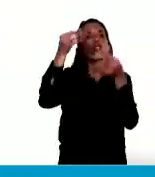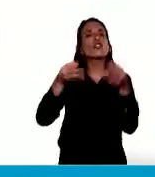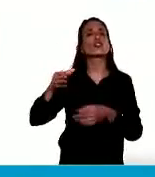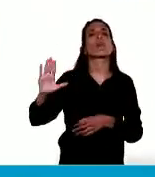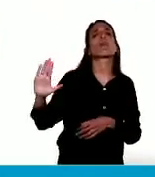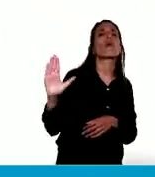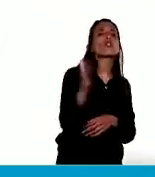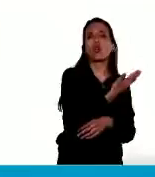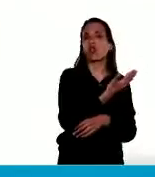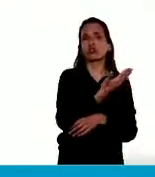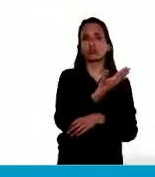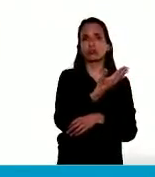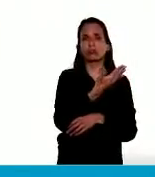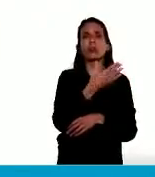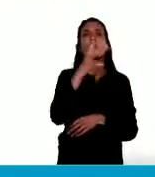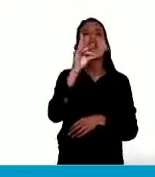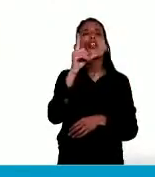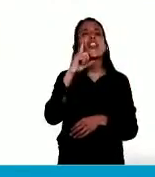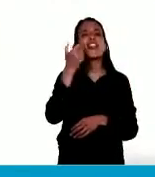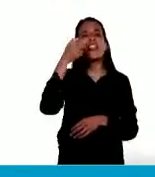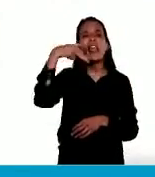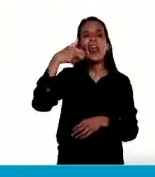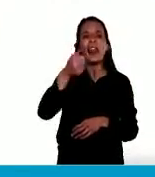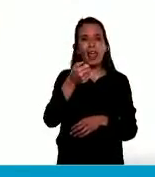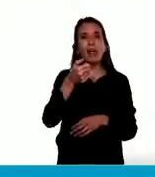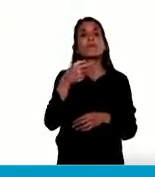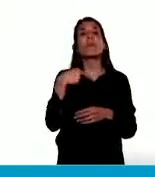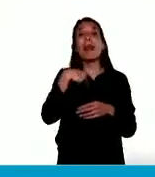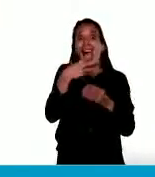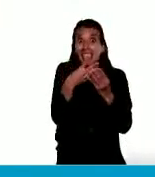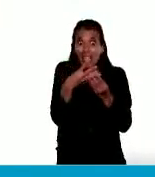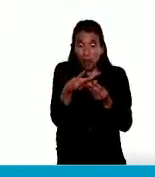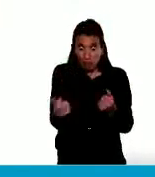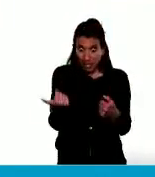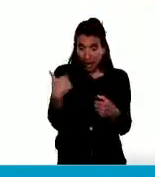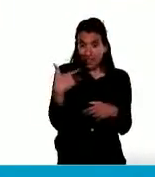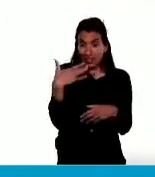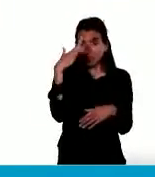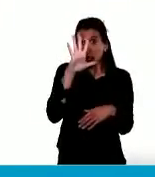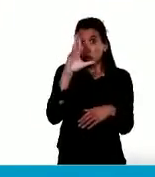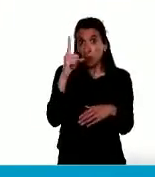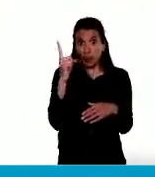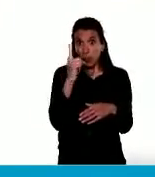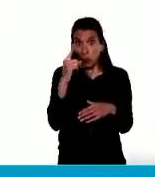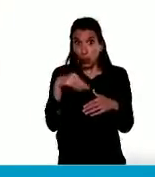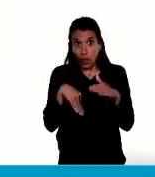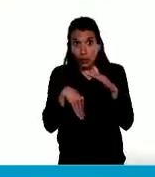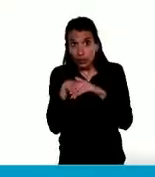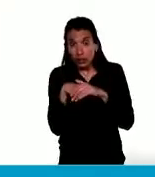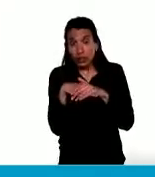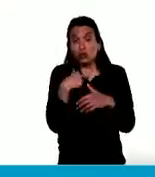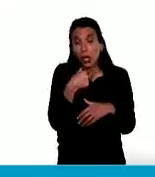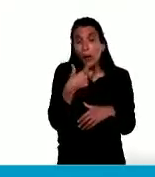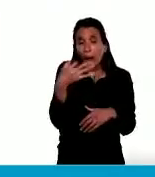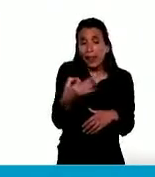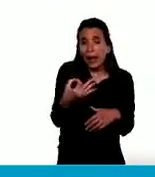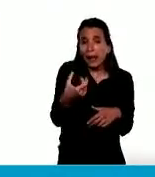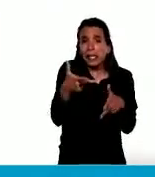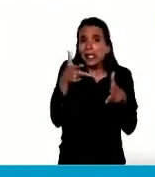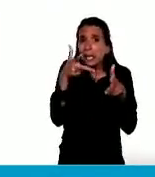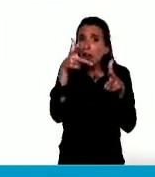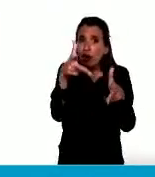Sacayán. Y para terminar mis 5 minutos, la verdad que quiero